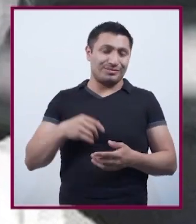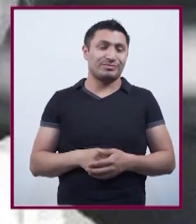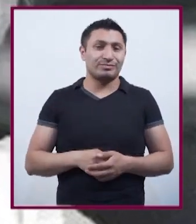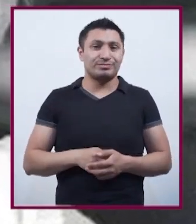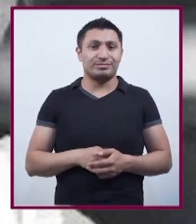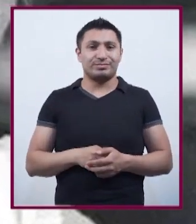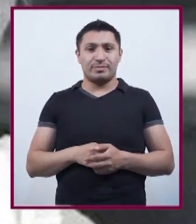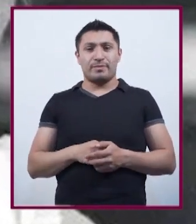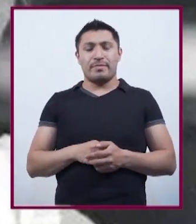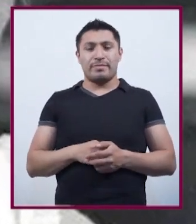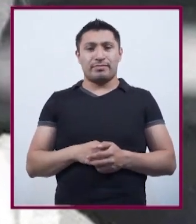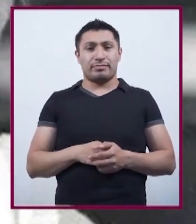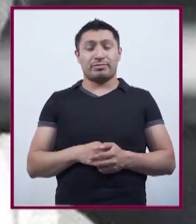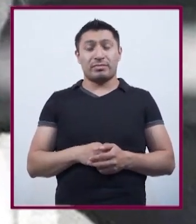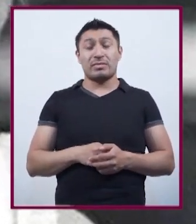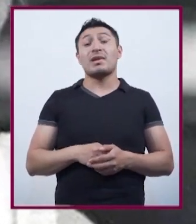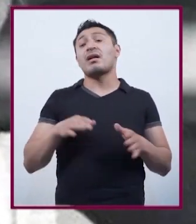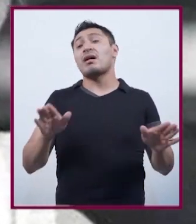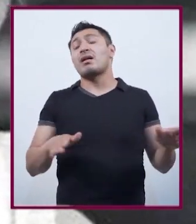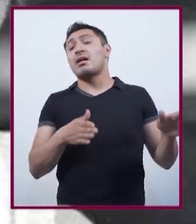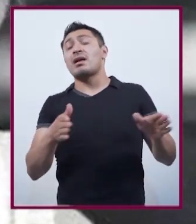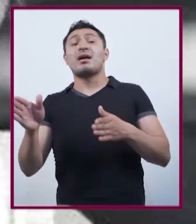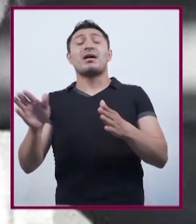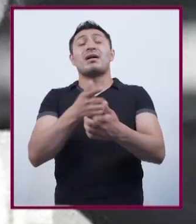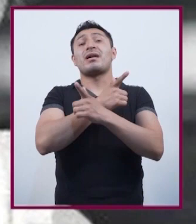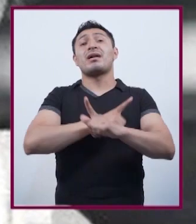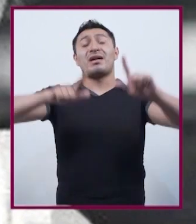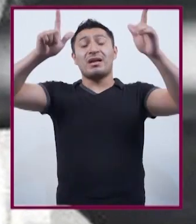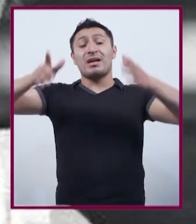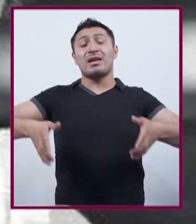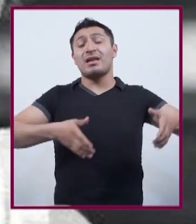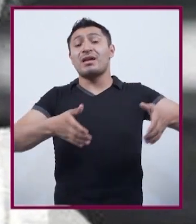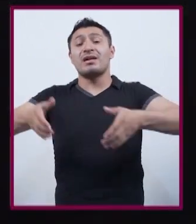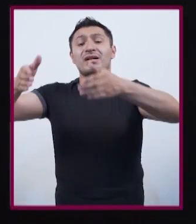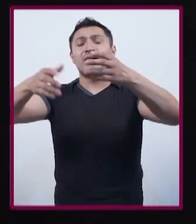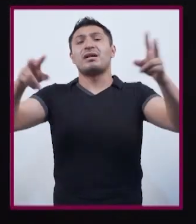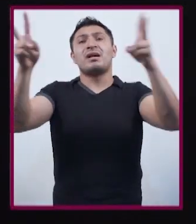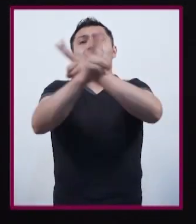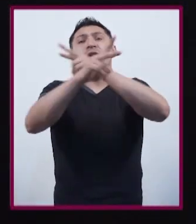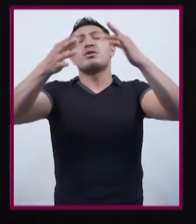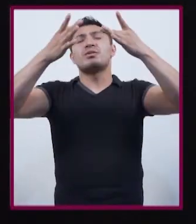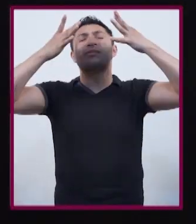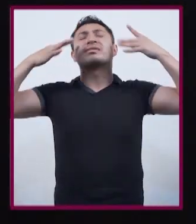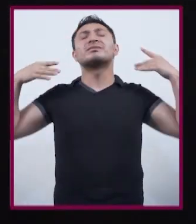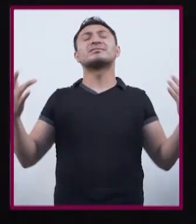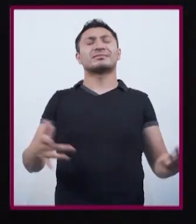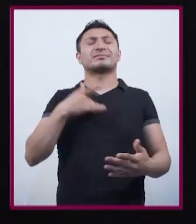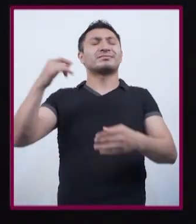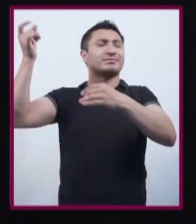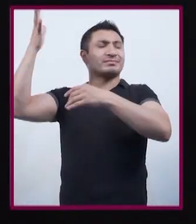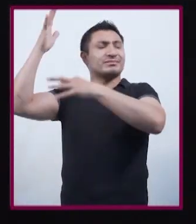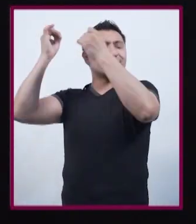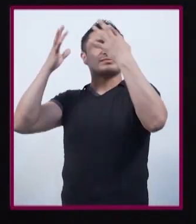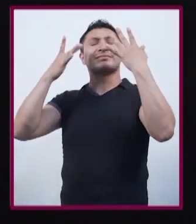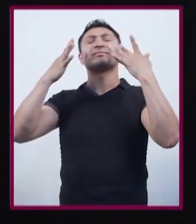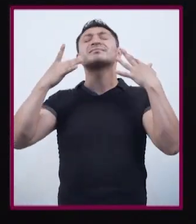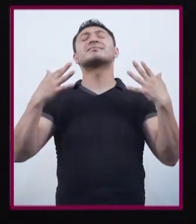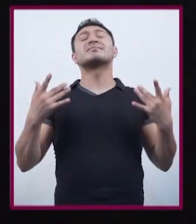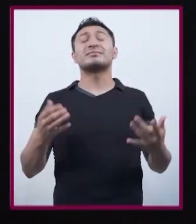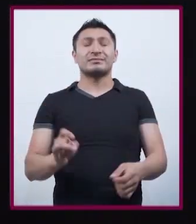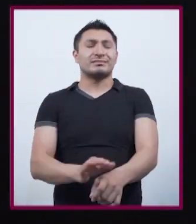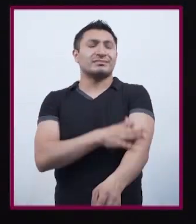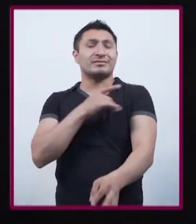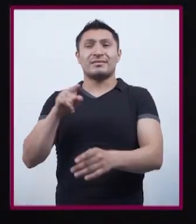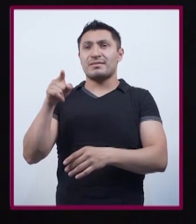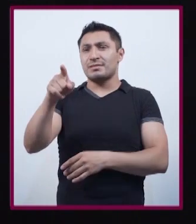mucho de las poesías sobre la infancia con las que se suele asociar a la escritora. Anda libre en el surco, bate helada en el